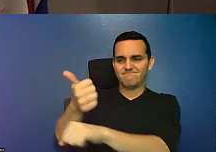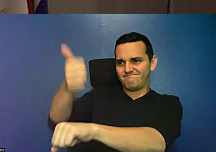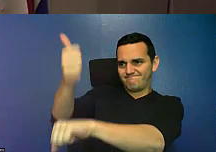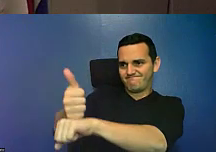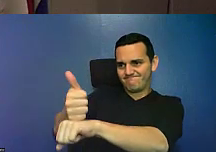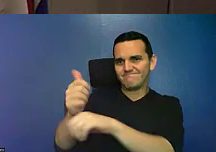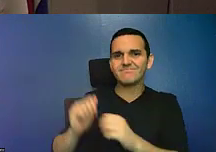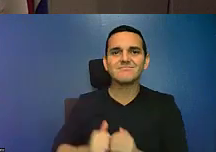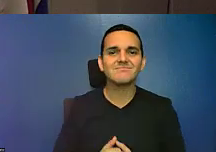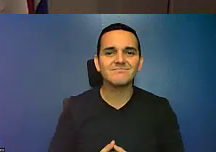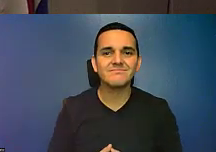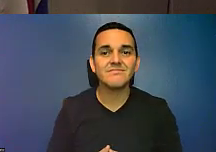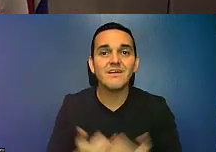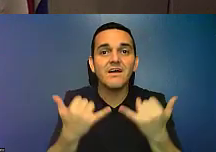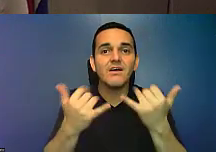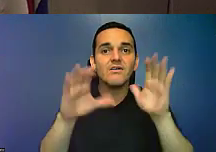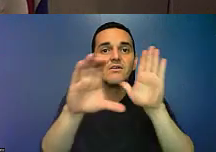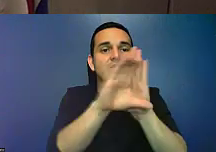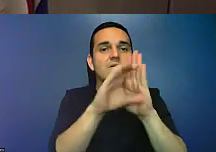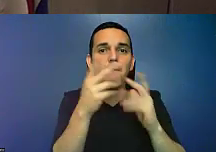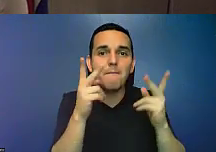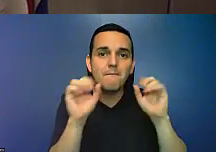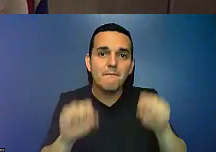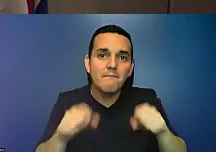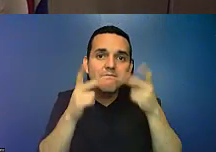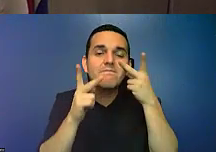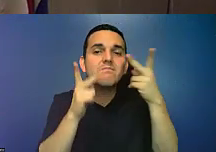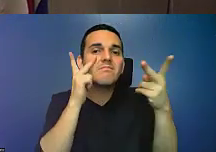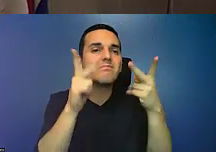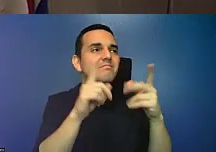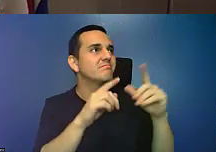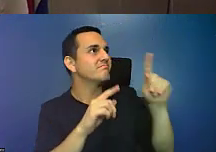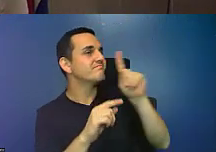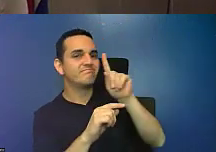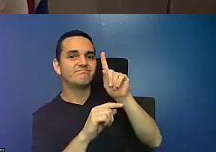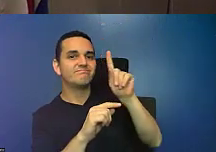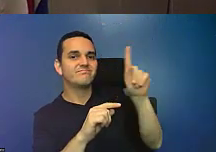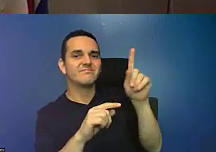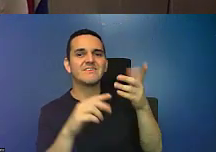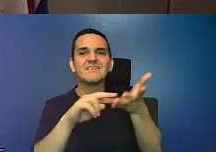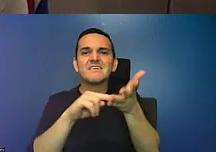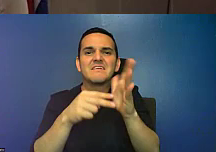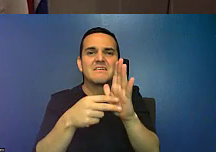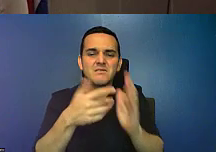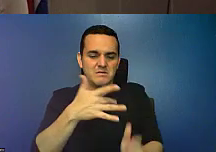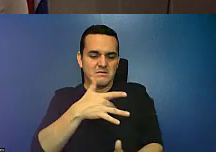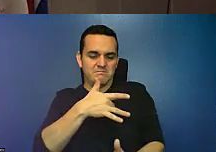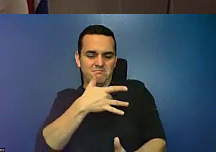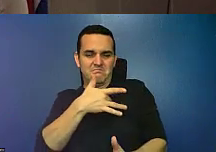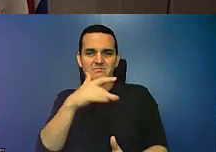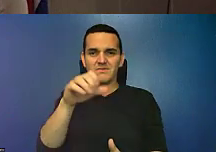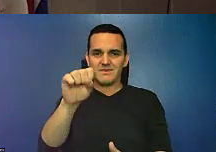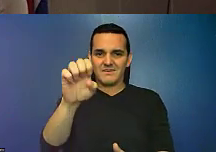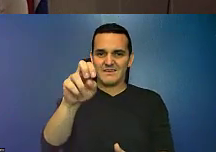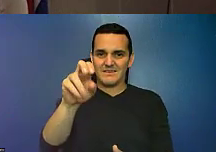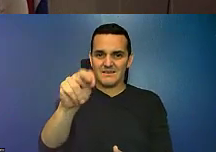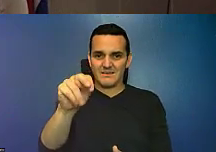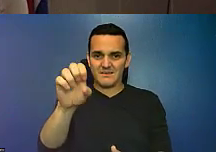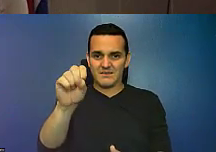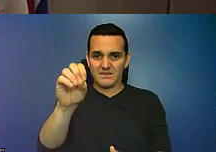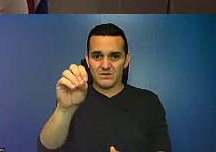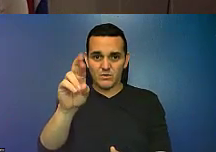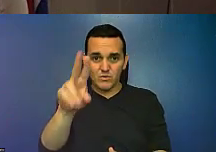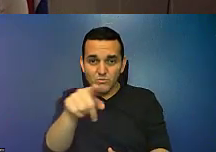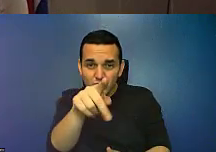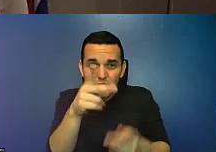Aquí hay unas imágenes que muestran lo que son algunos sensores. Entonces, esas pequeñas membranas que vemos ahí